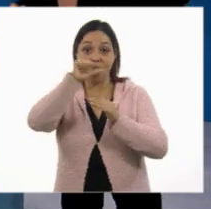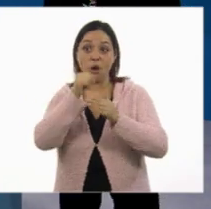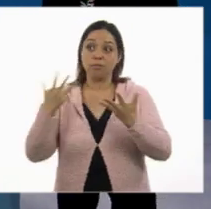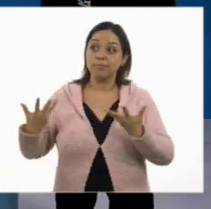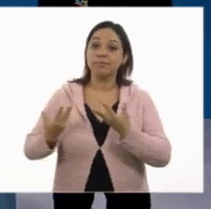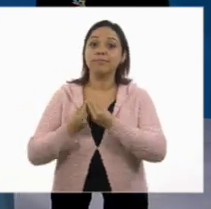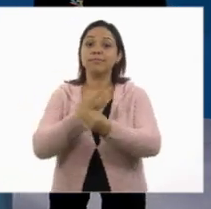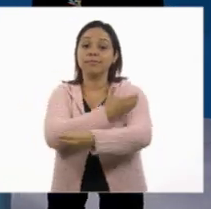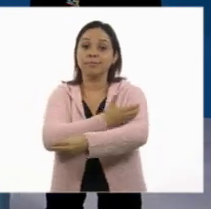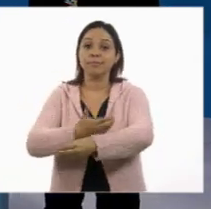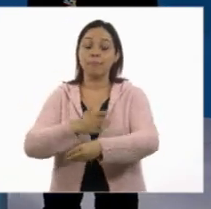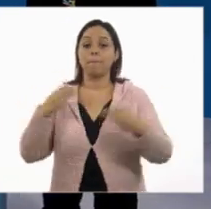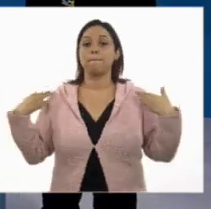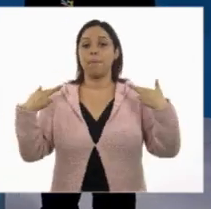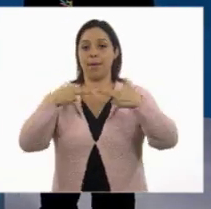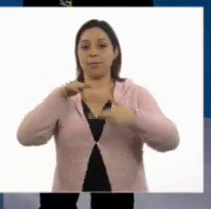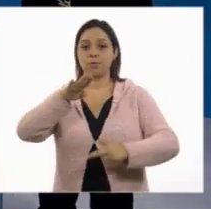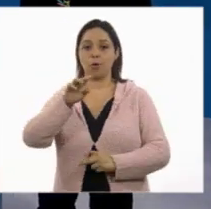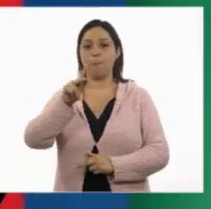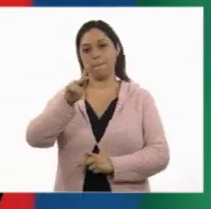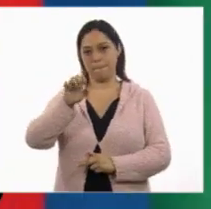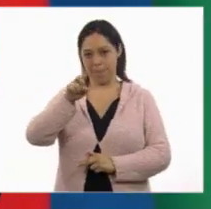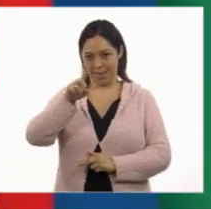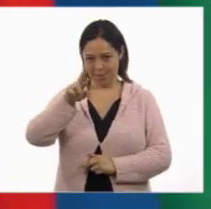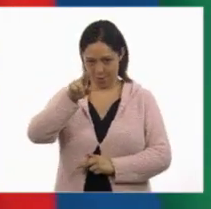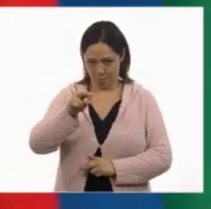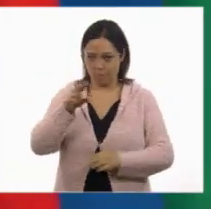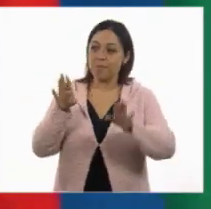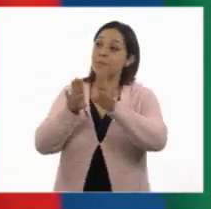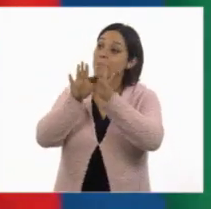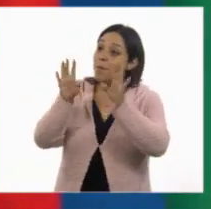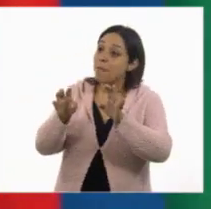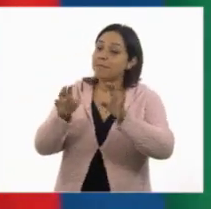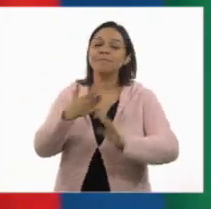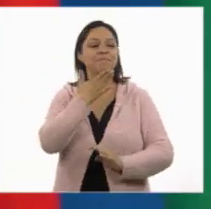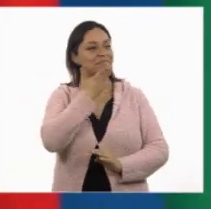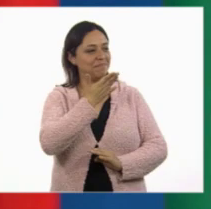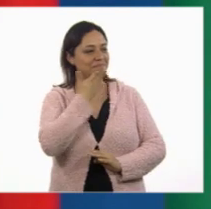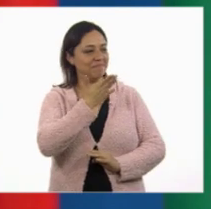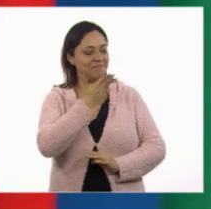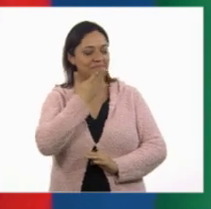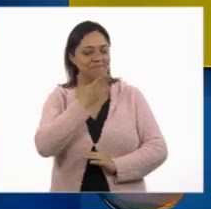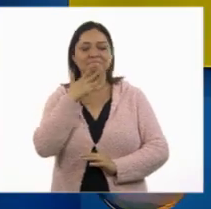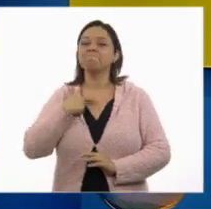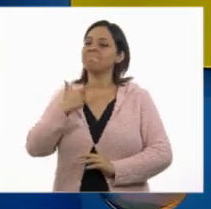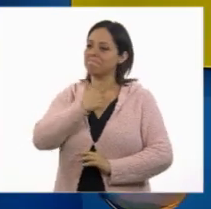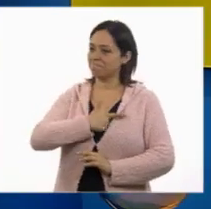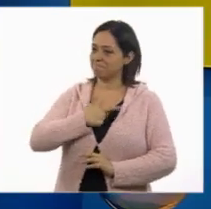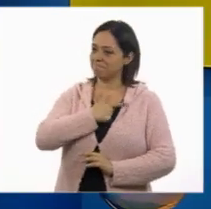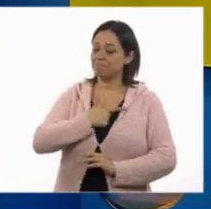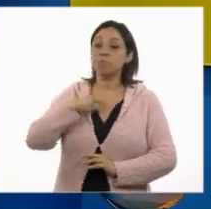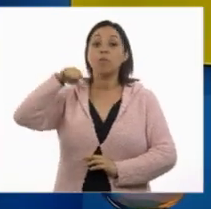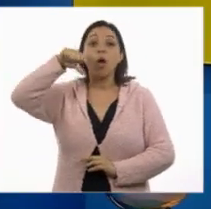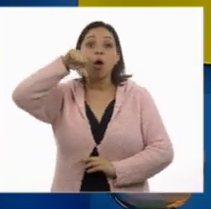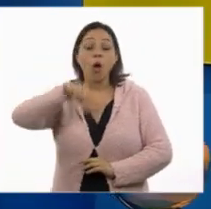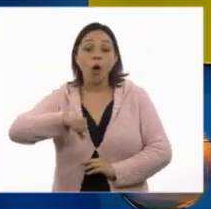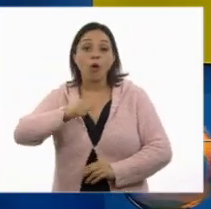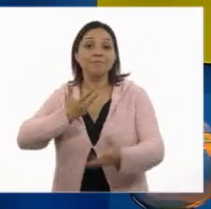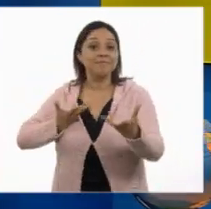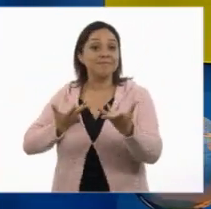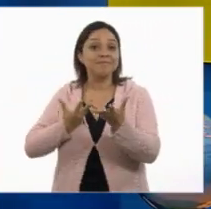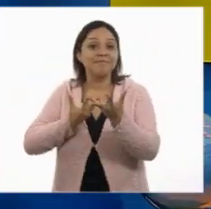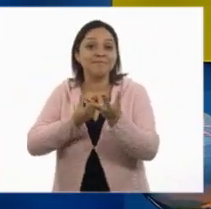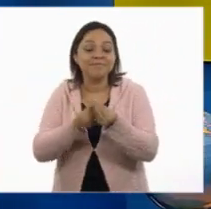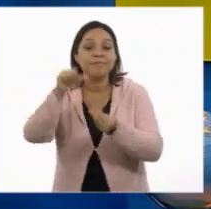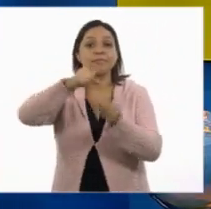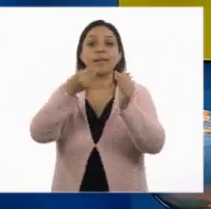el profesor Pedro Fabián Benítez. Profesor Pedro, ¿cómo le va? Muy bien, Aníbal. Qué bueno, me da gusto. Hoy tenemos el gusto de estar con ustedes